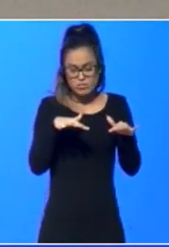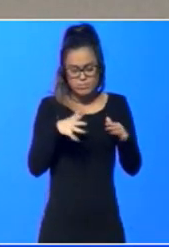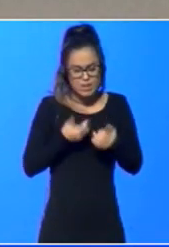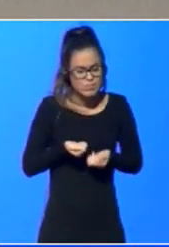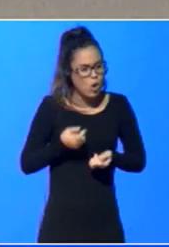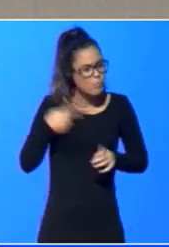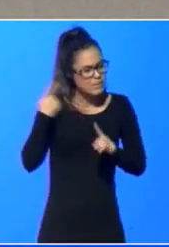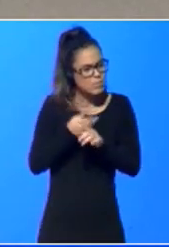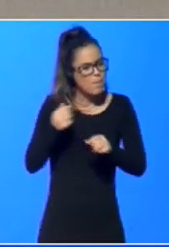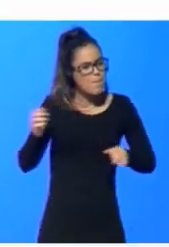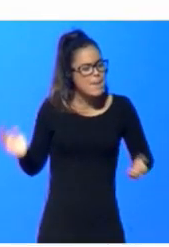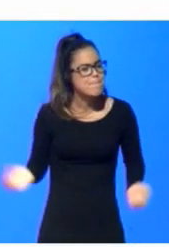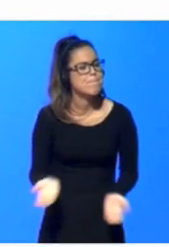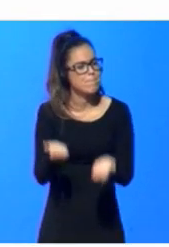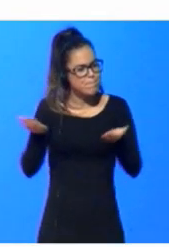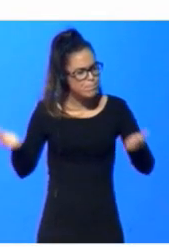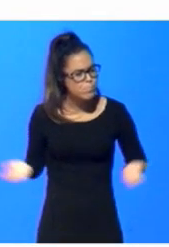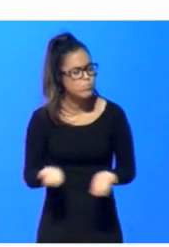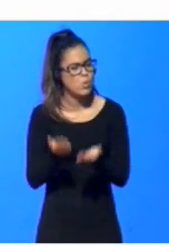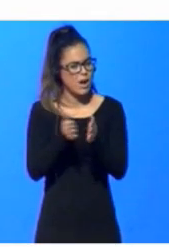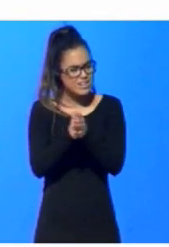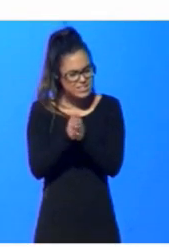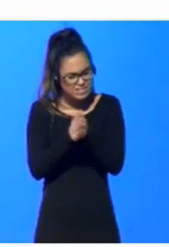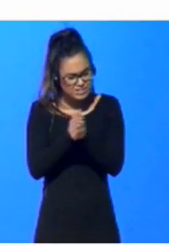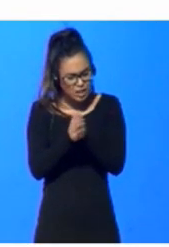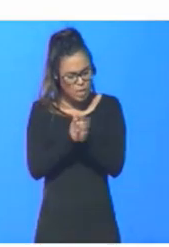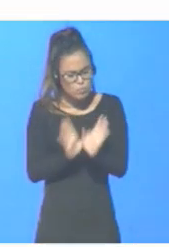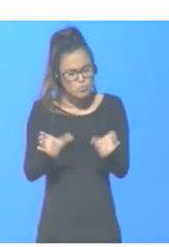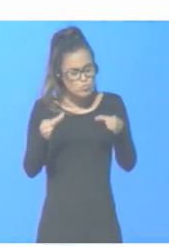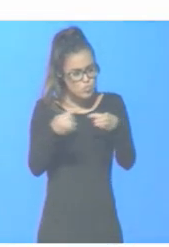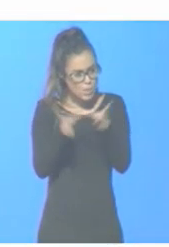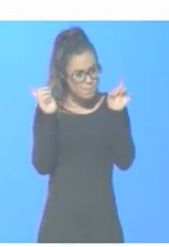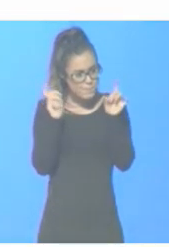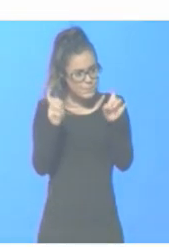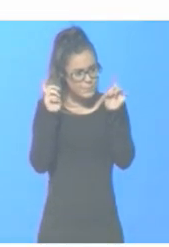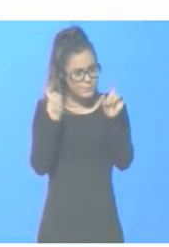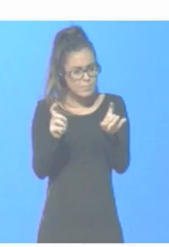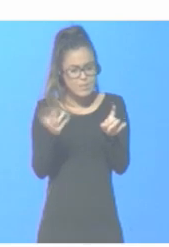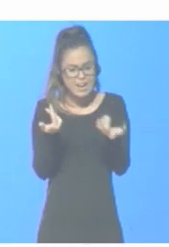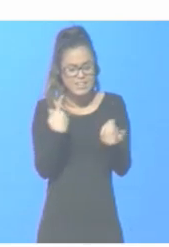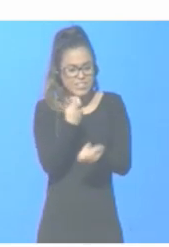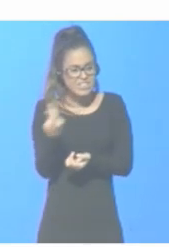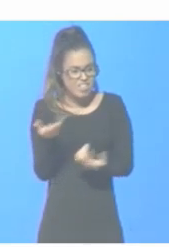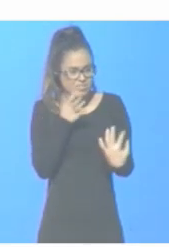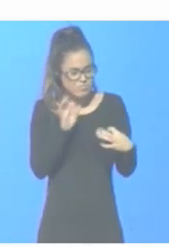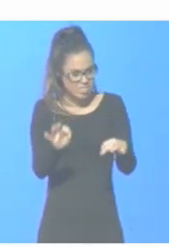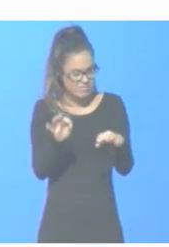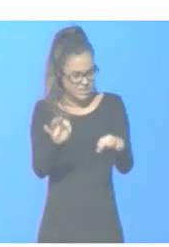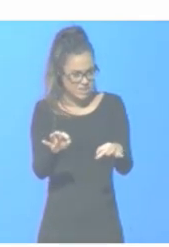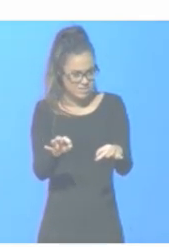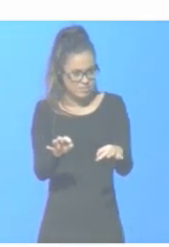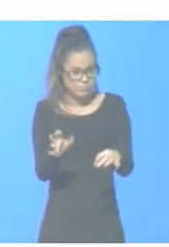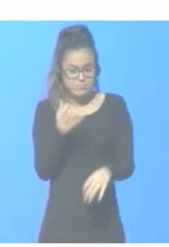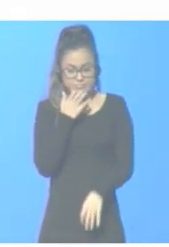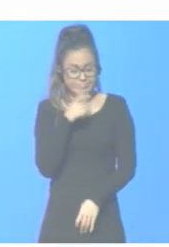que estimulen proyectos y equipos educativos vinculados a las necesidades educativas especiales. Y si esto no está